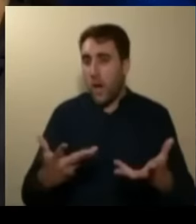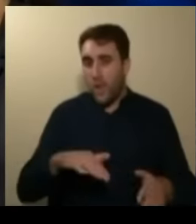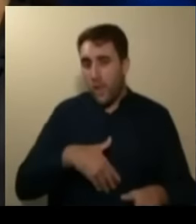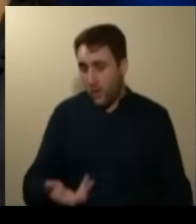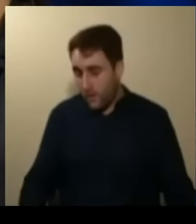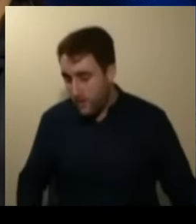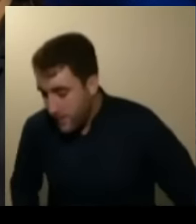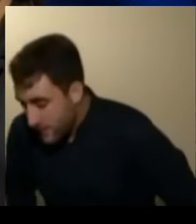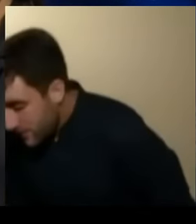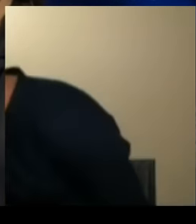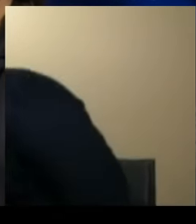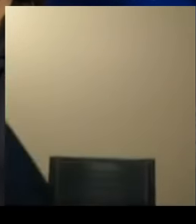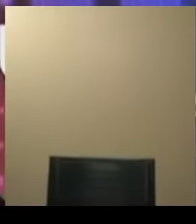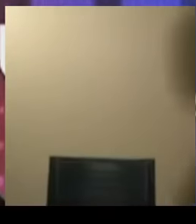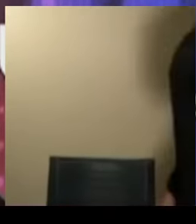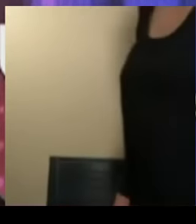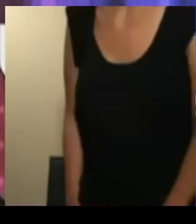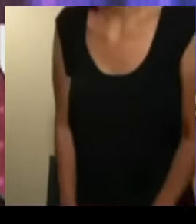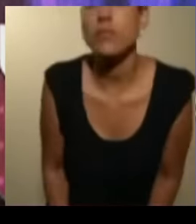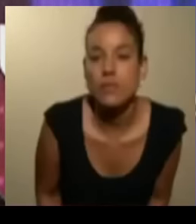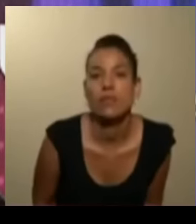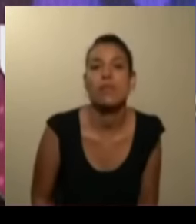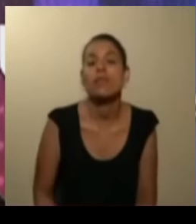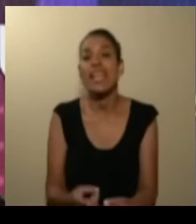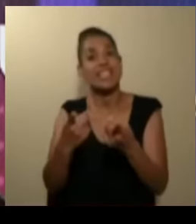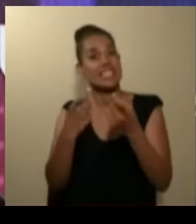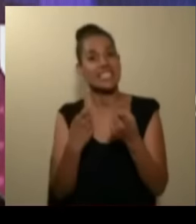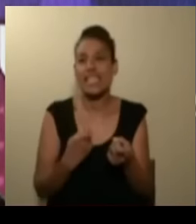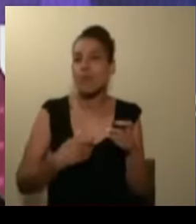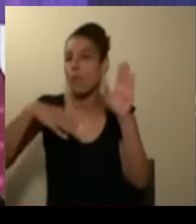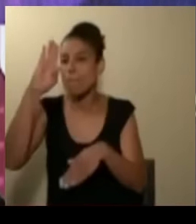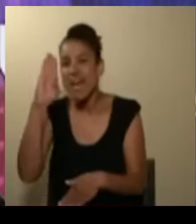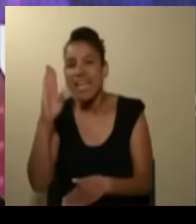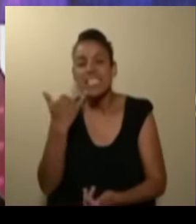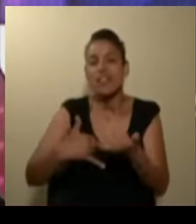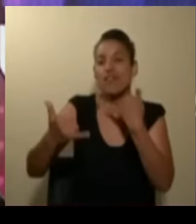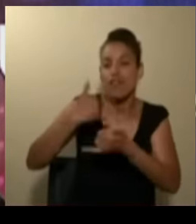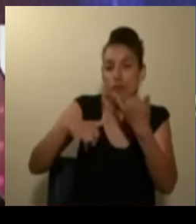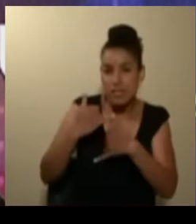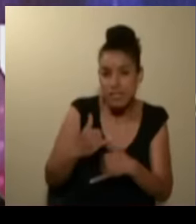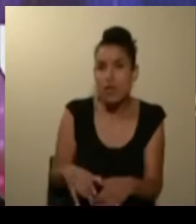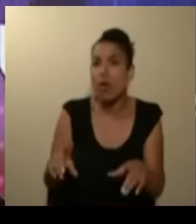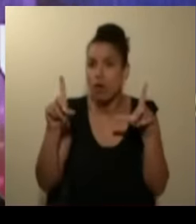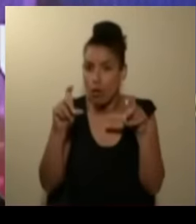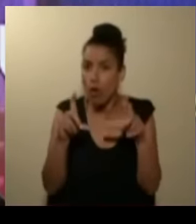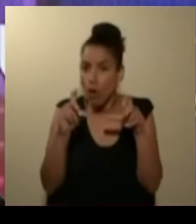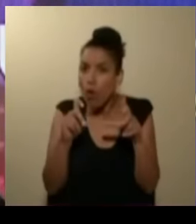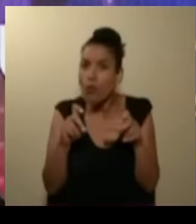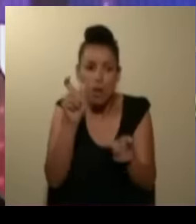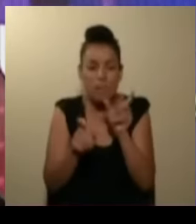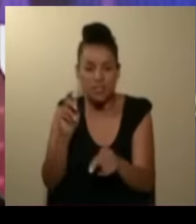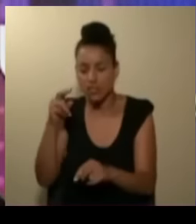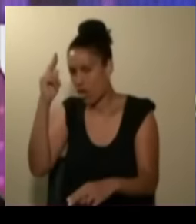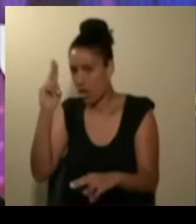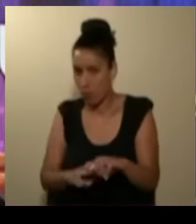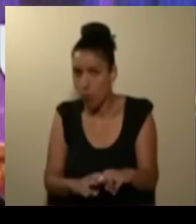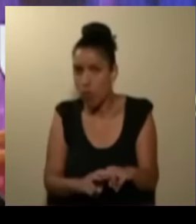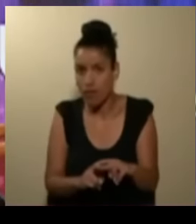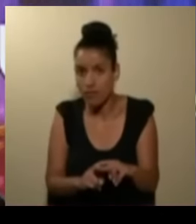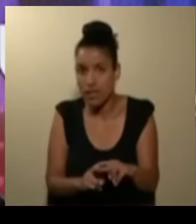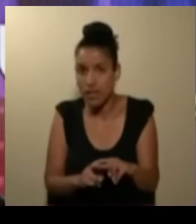ahora. Su minuto, senador Vergara. Hay que informarse más. Claro que ha habido gente muerta en circunstancias de legítima defensa muy cuestionables. ¿Okay?